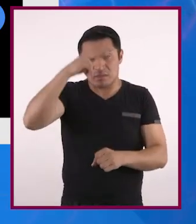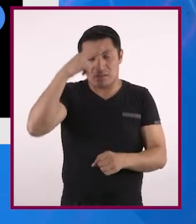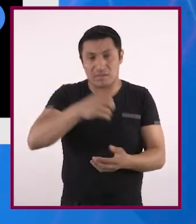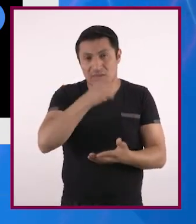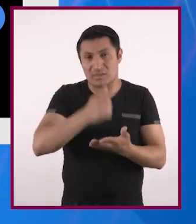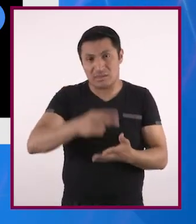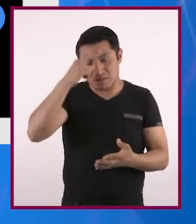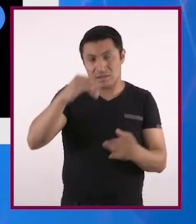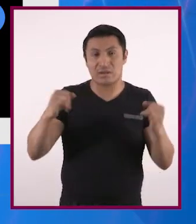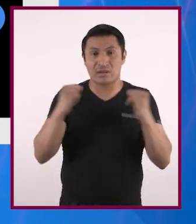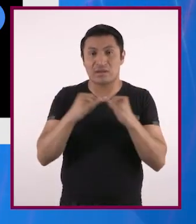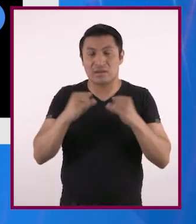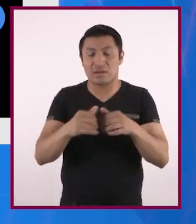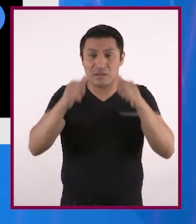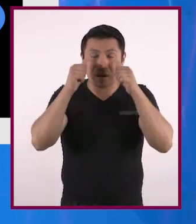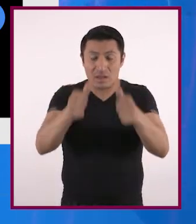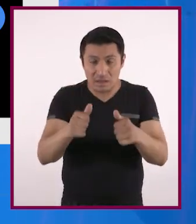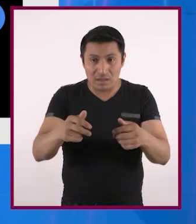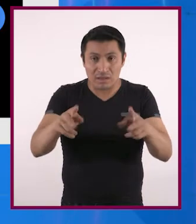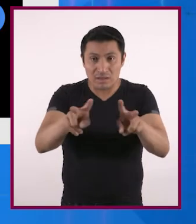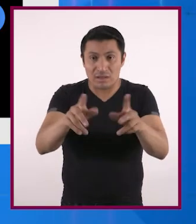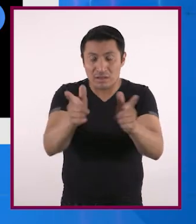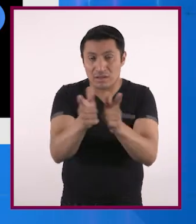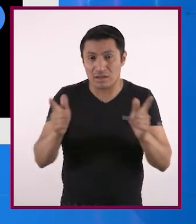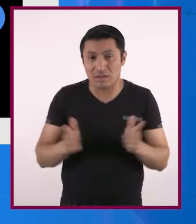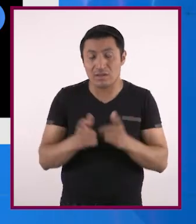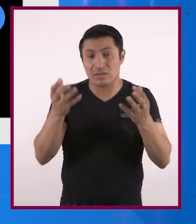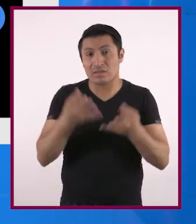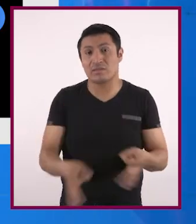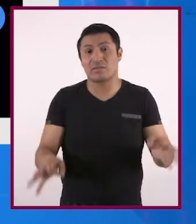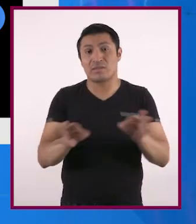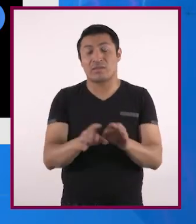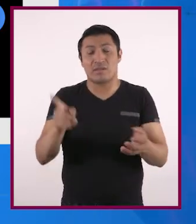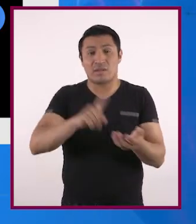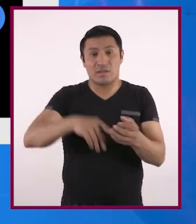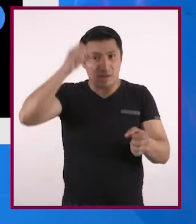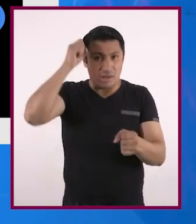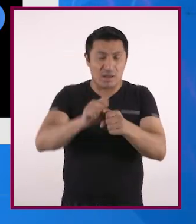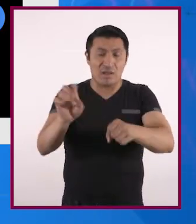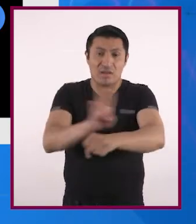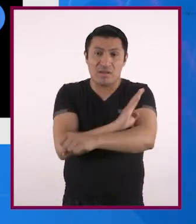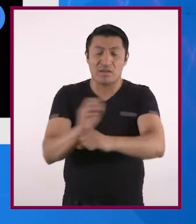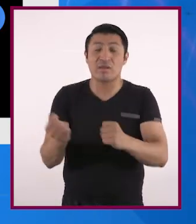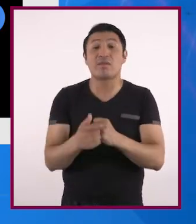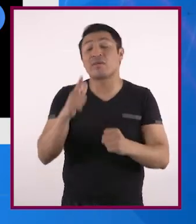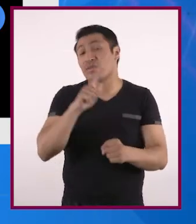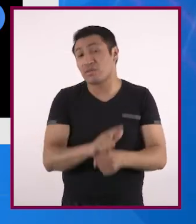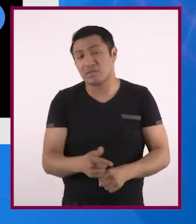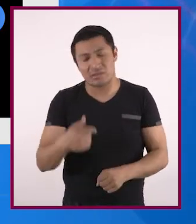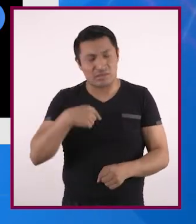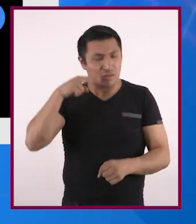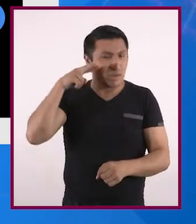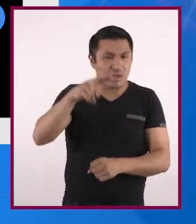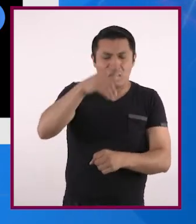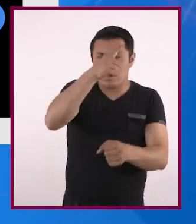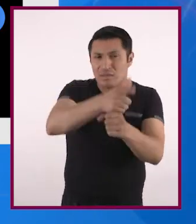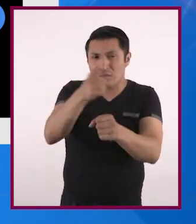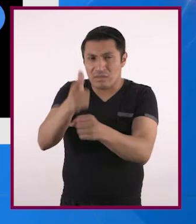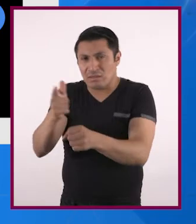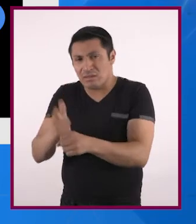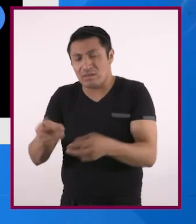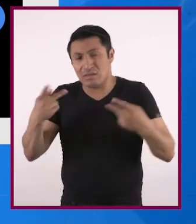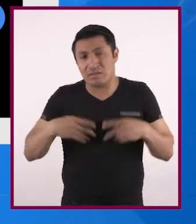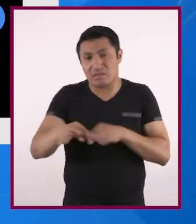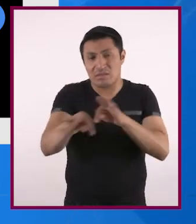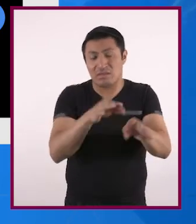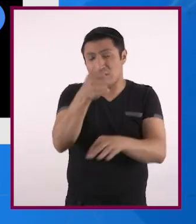Instituto de Atención a Poblaciones Prioritarias, que forma parte de la Secretaría de Bienestar Social. En realidad, lo que yo he encontrado es que la gente que trabaja